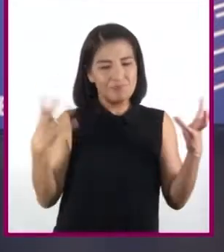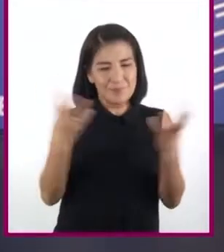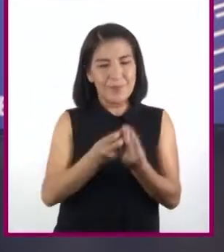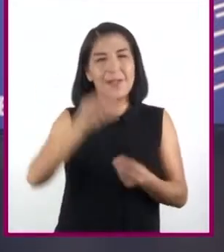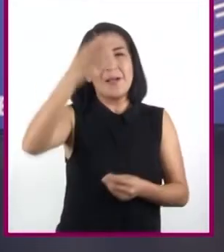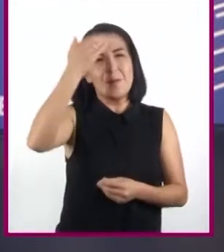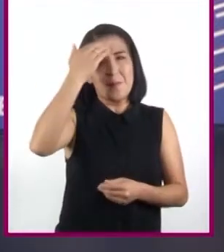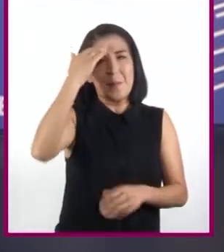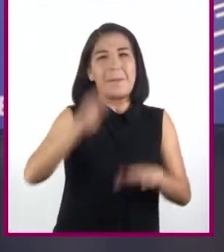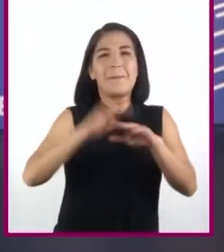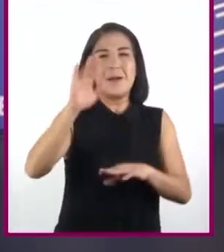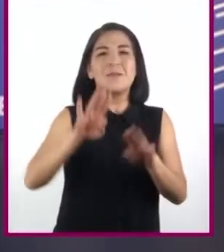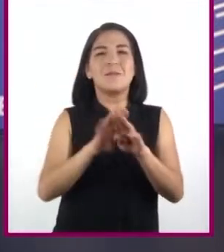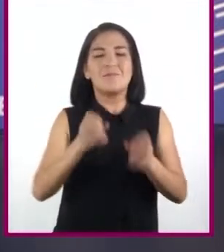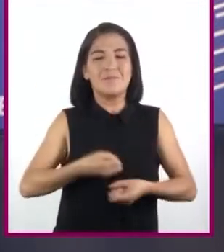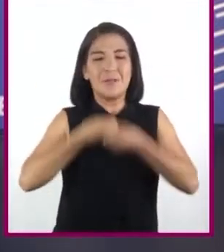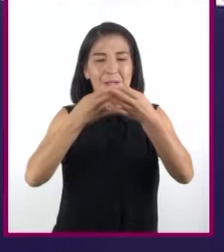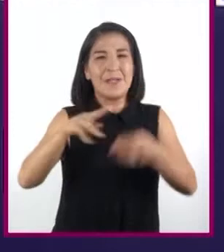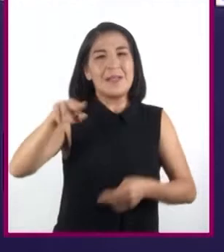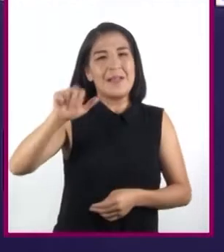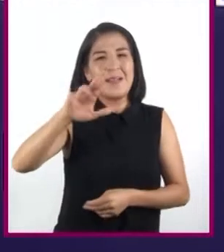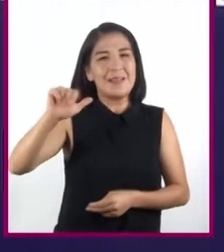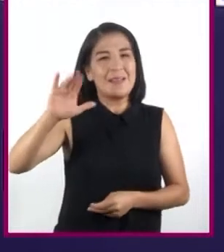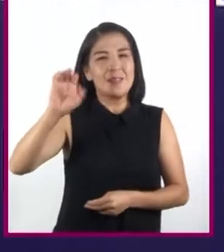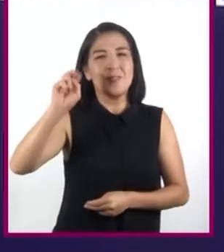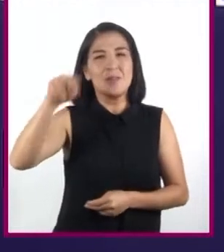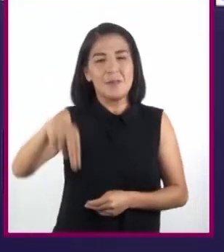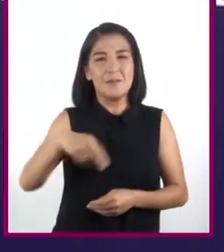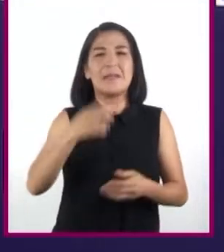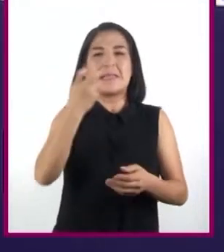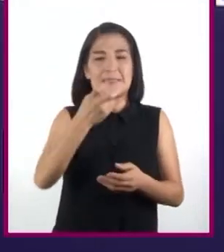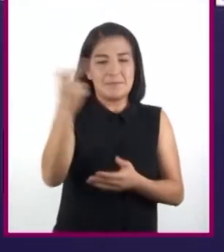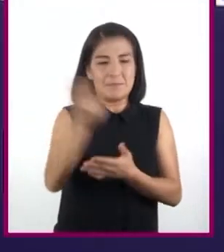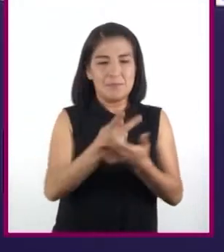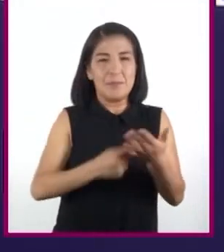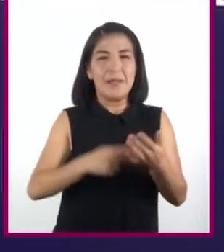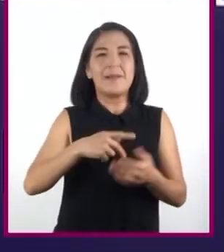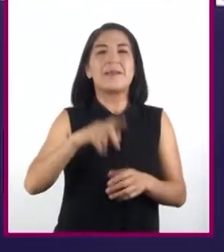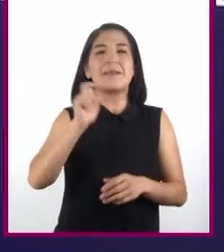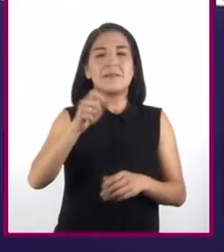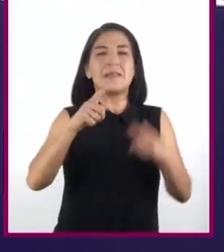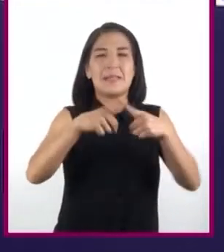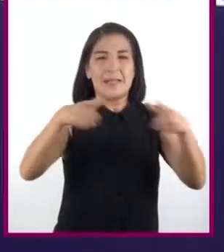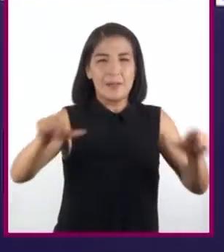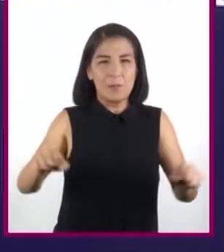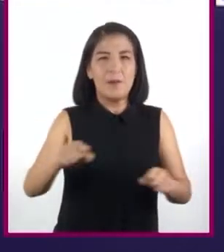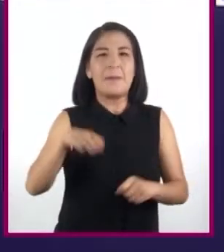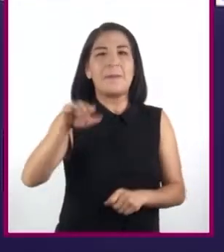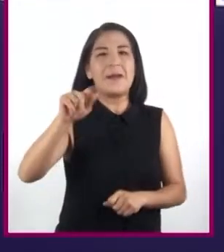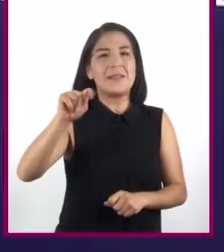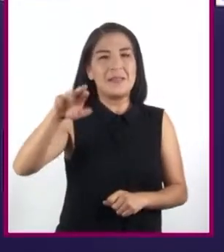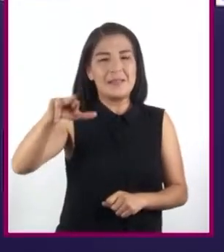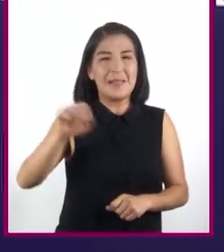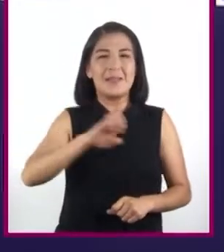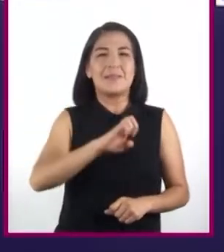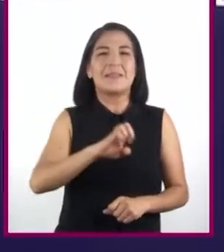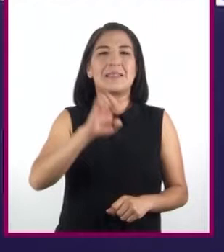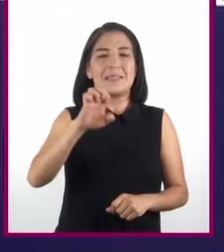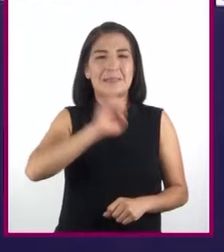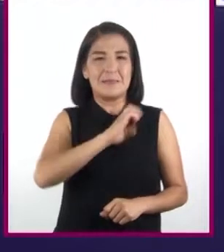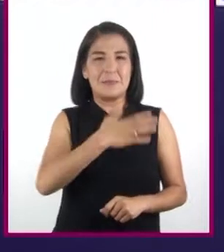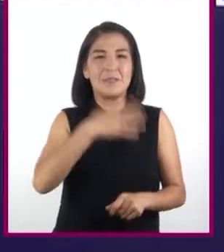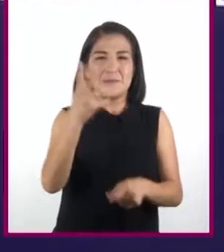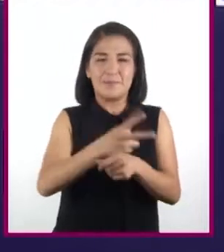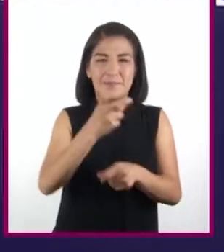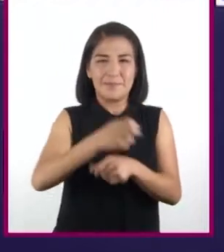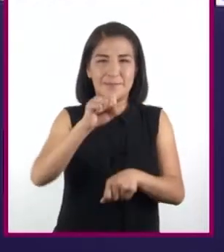de las narraciones que han hecho historia. Este es un programa de la asignatura Lengua Materna Español, segundo grado, en el